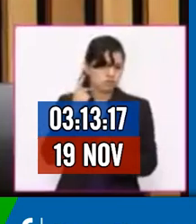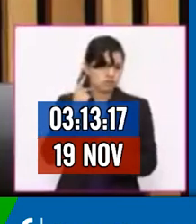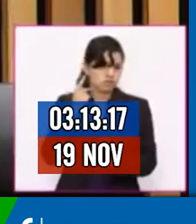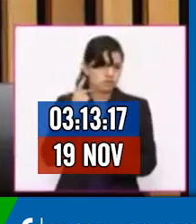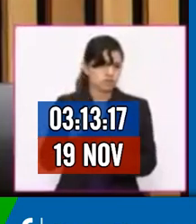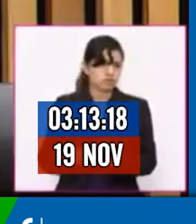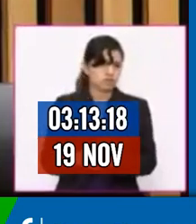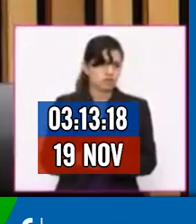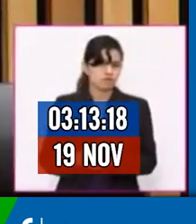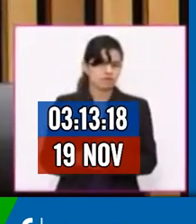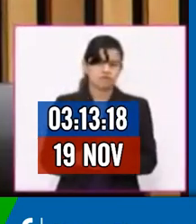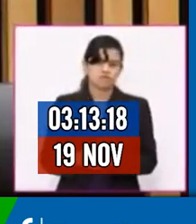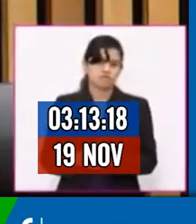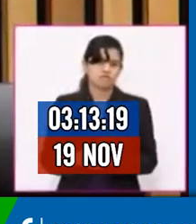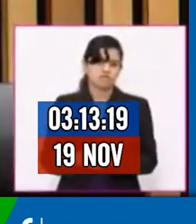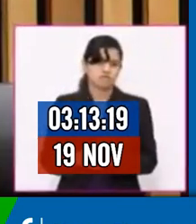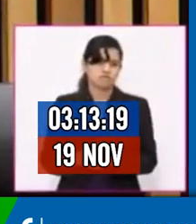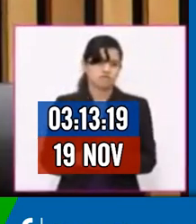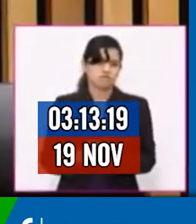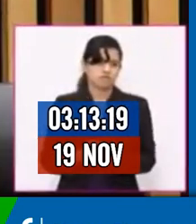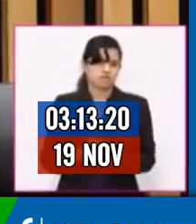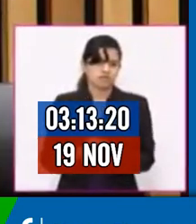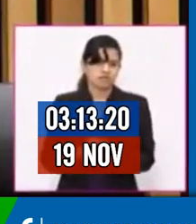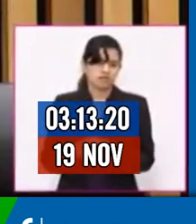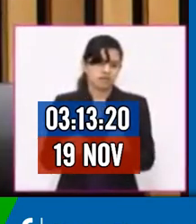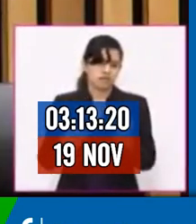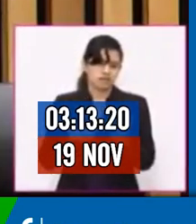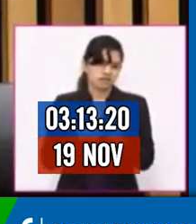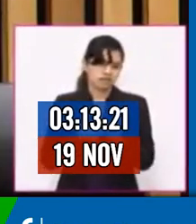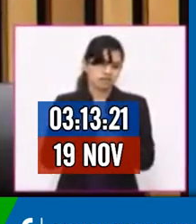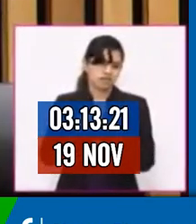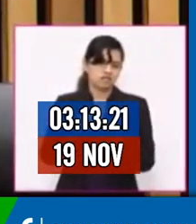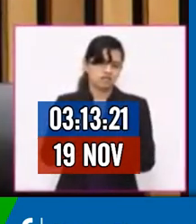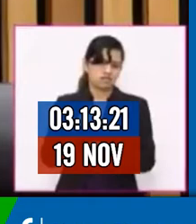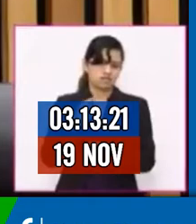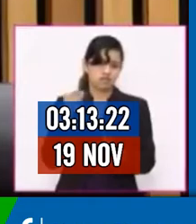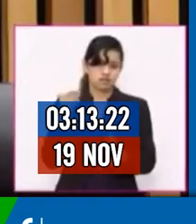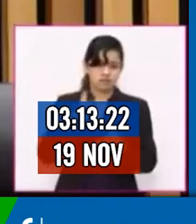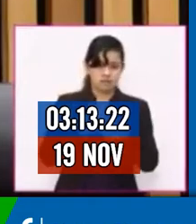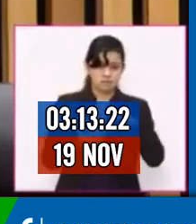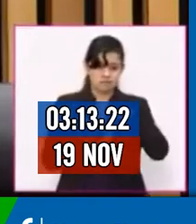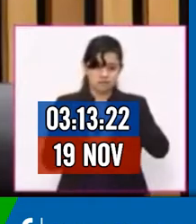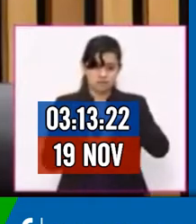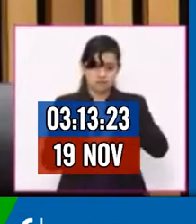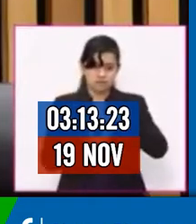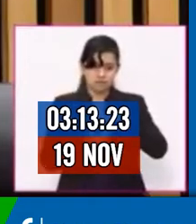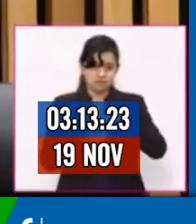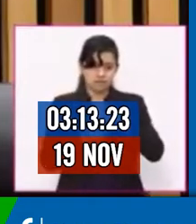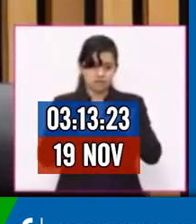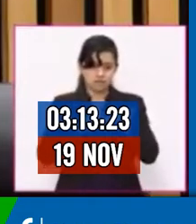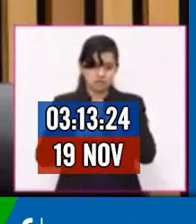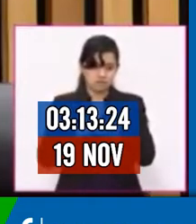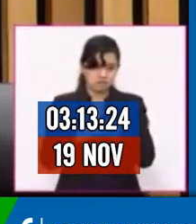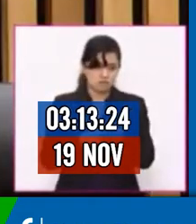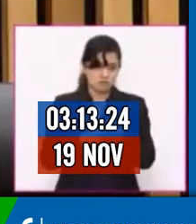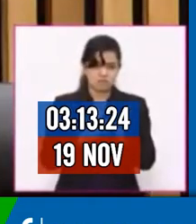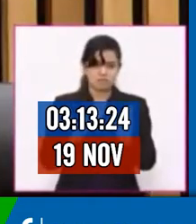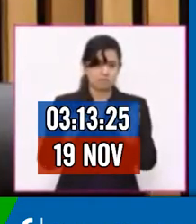están sentenciados y pues no, por lo mismo, no acudieron a las mesas a dar sus